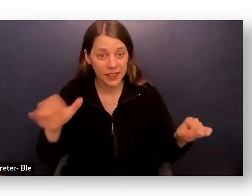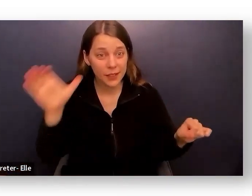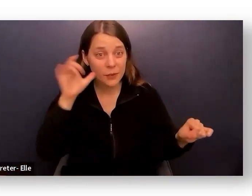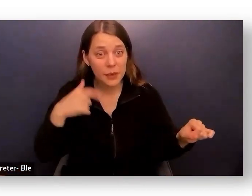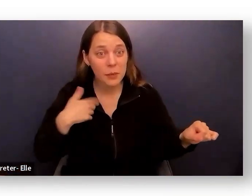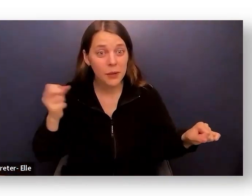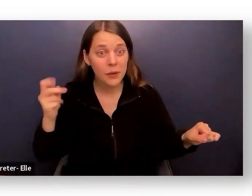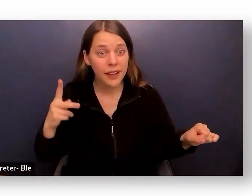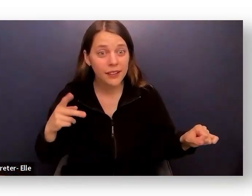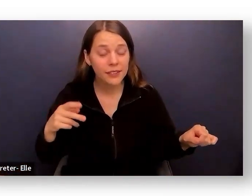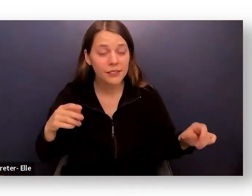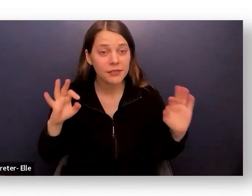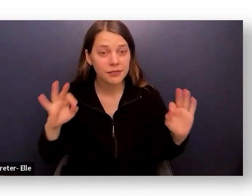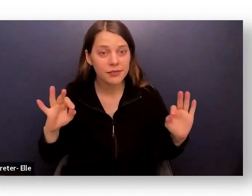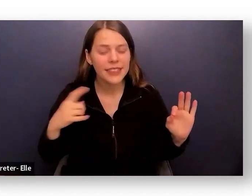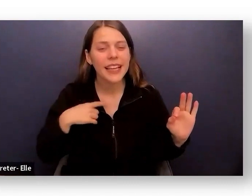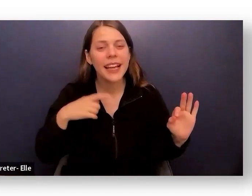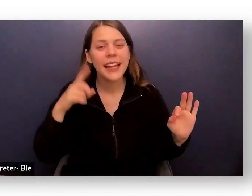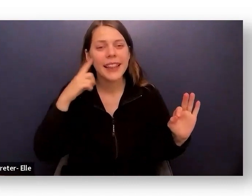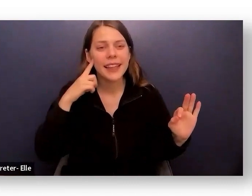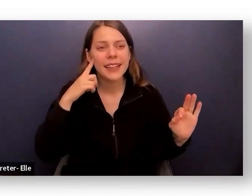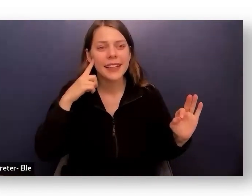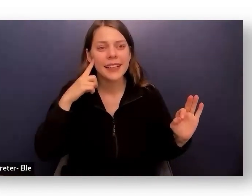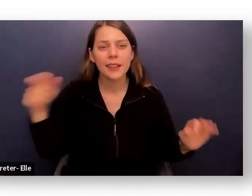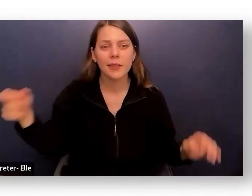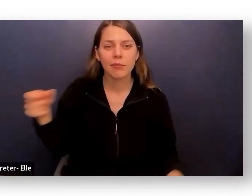Muchas gracias, Simon. ¿Sí me pueden escuchar bien?